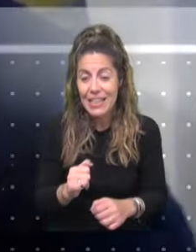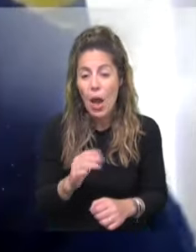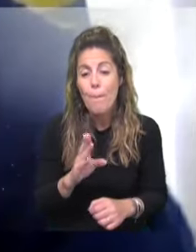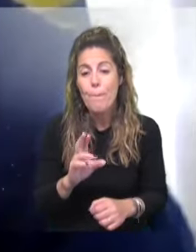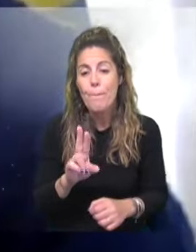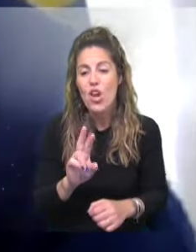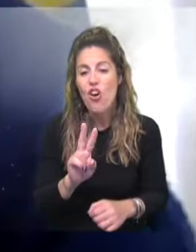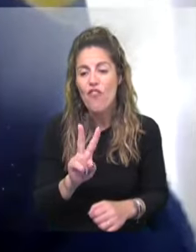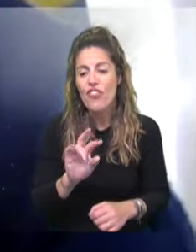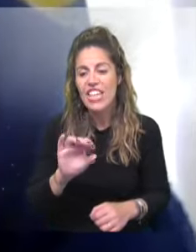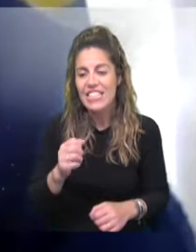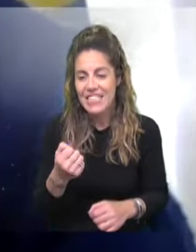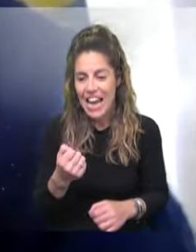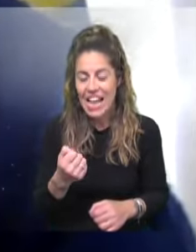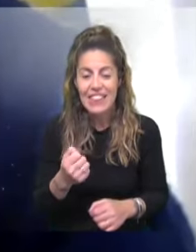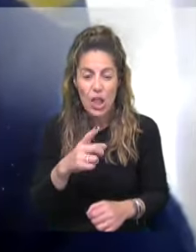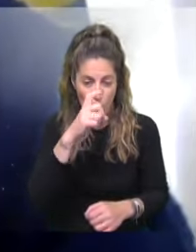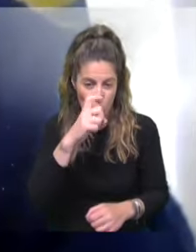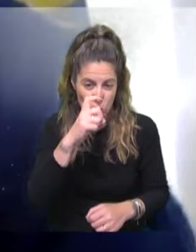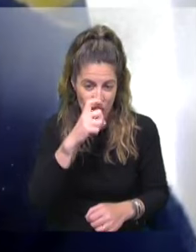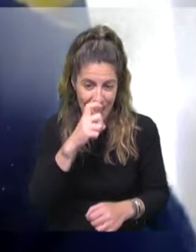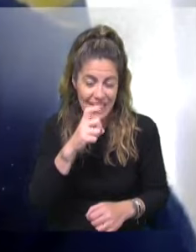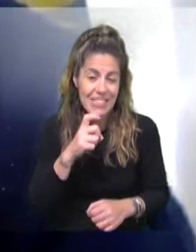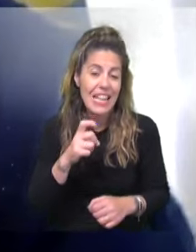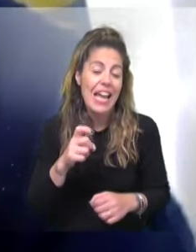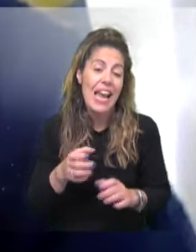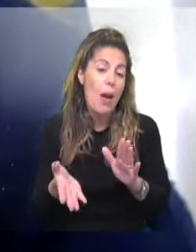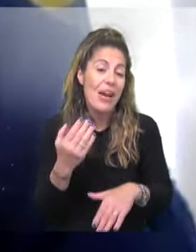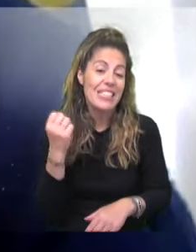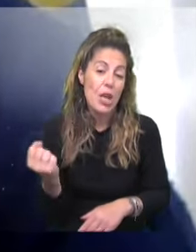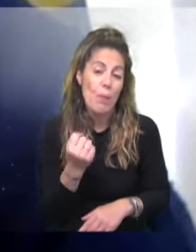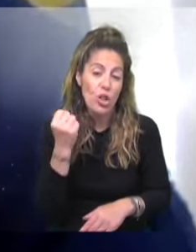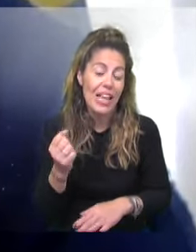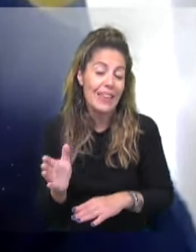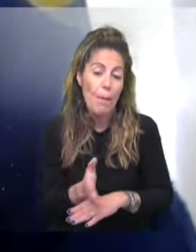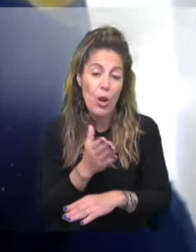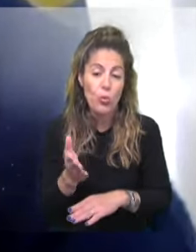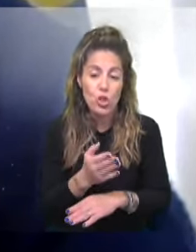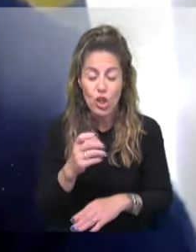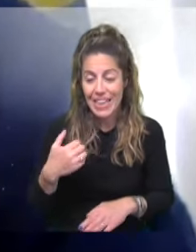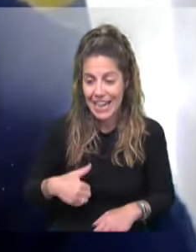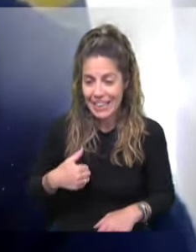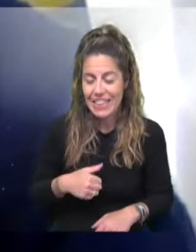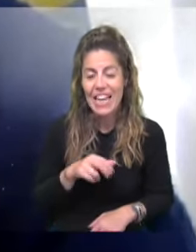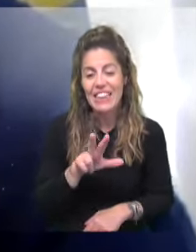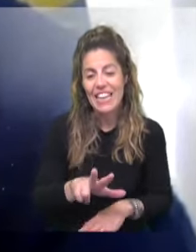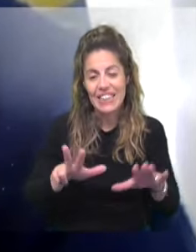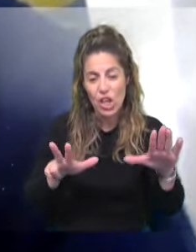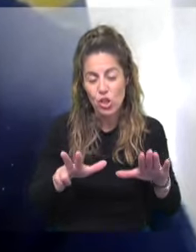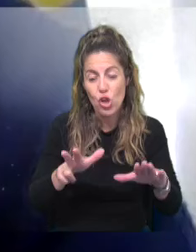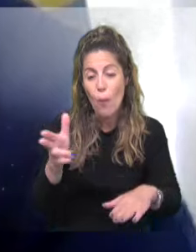provincia este en materia productiva más importante de la Argentina tiene el 38 por de la